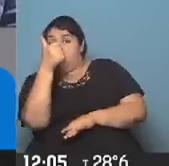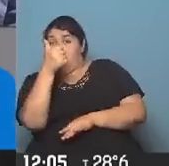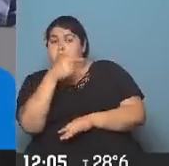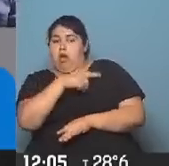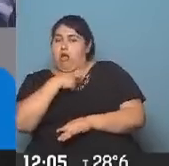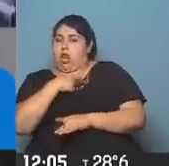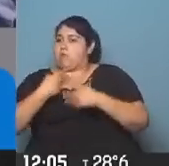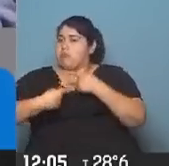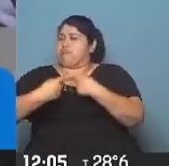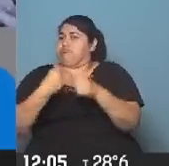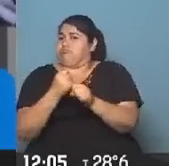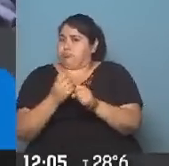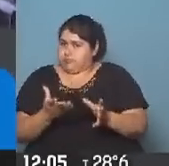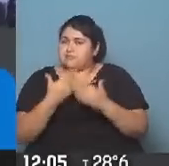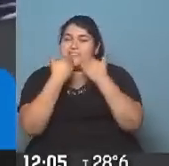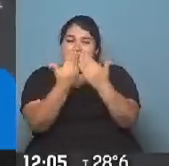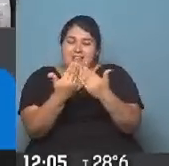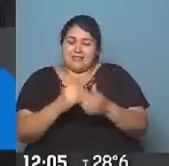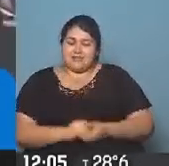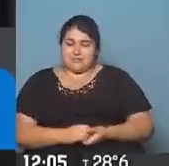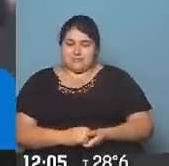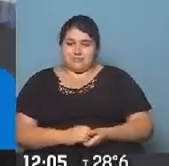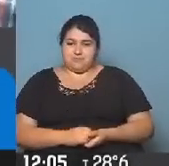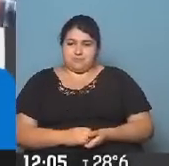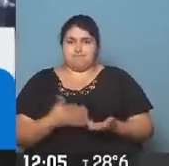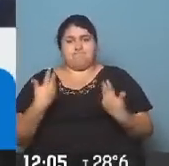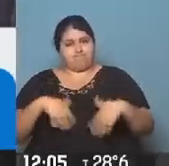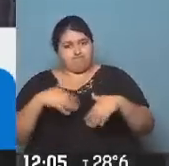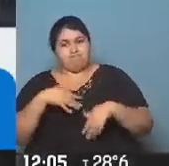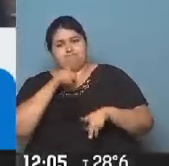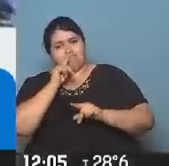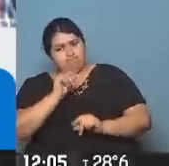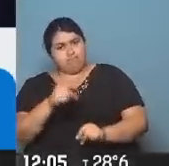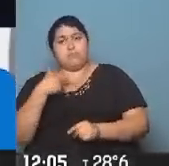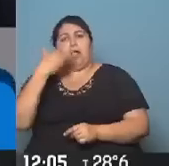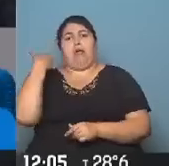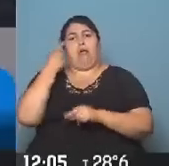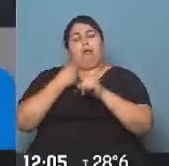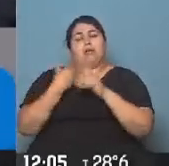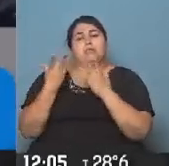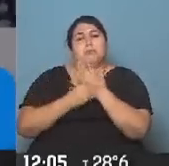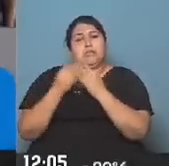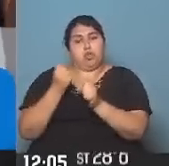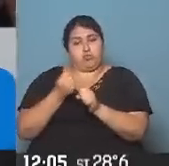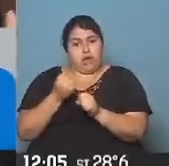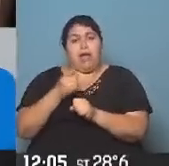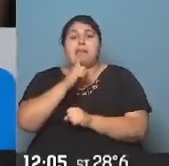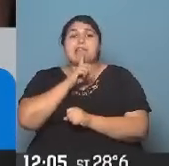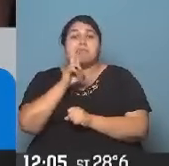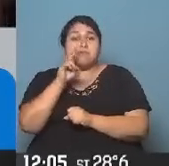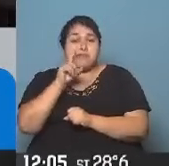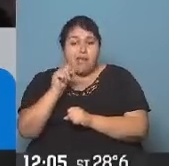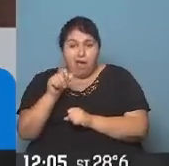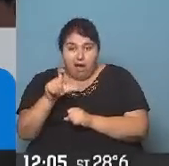queremos conducir. Muchas gracias. Gracias, ¿eh? Con duros cuestionamientos a, bueno, quien fuera ministro de Trabajo, a Triaca,